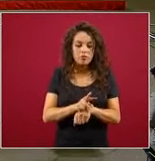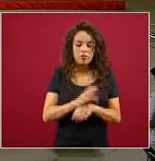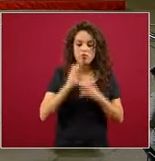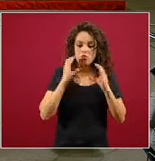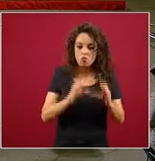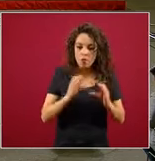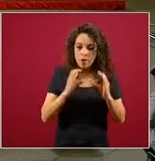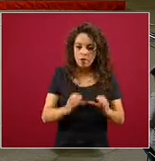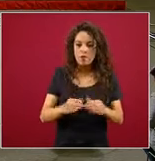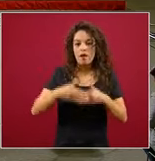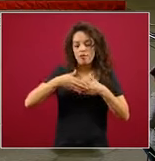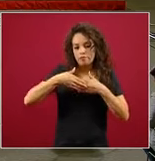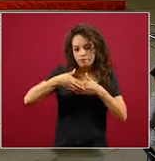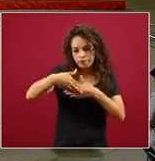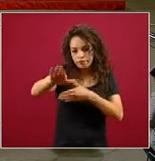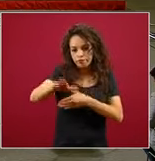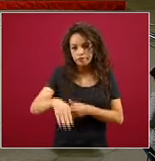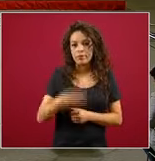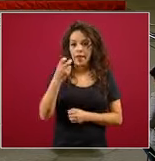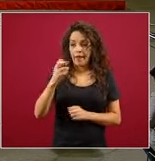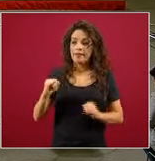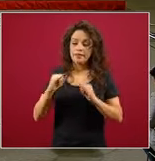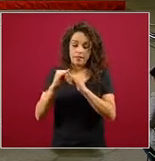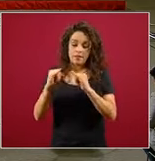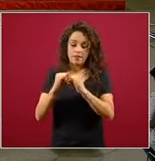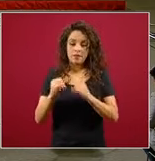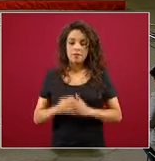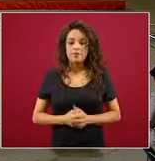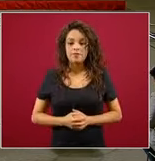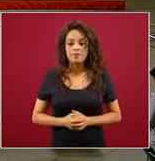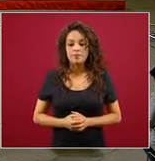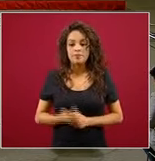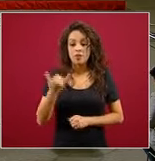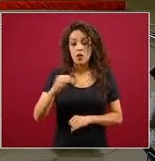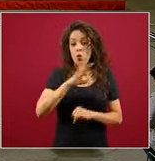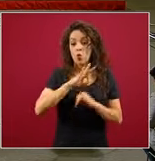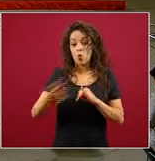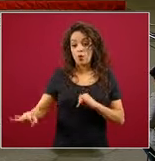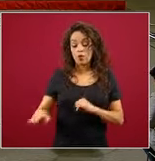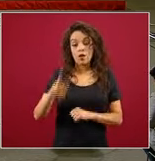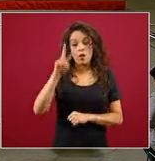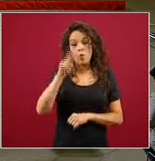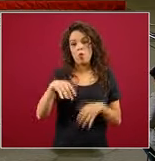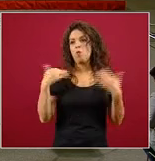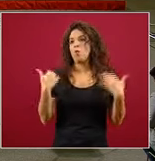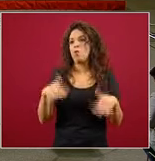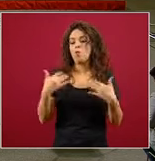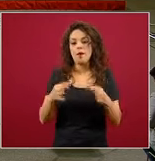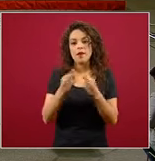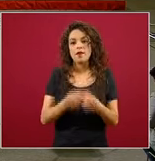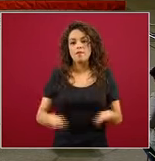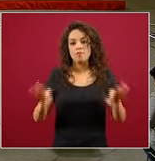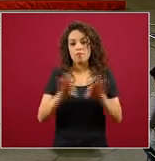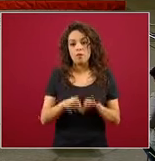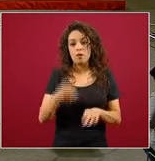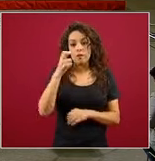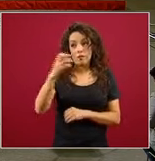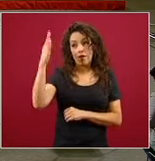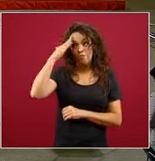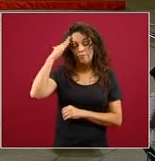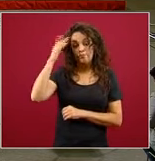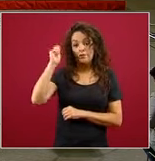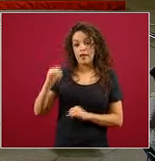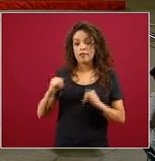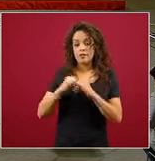tipo de instituciones. Y el último componente es también crucial, y en esto ha tenido también un gran liderazgo el Instituto Nacional de Atención para